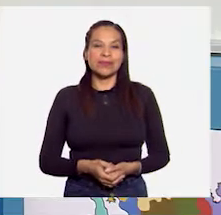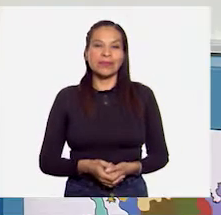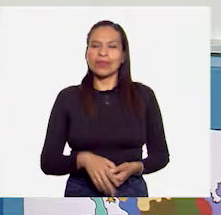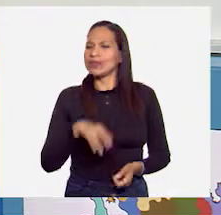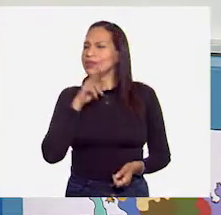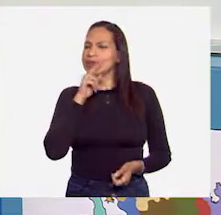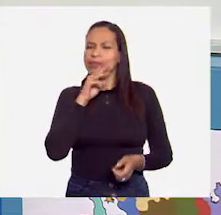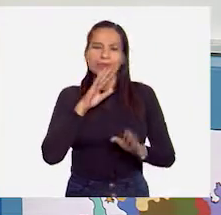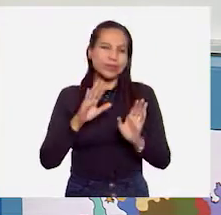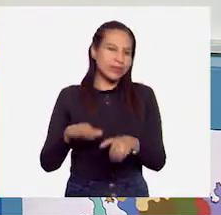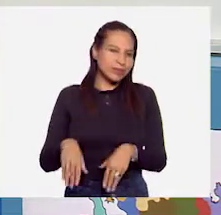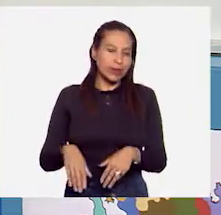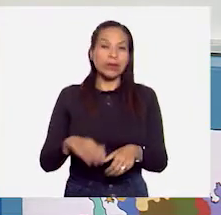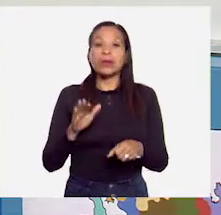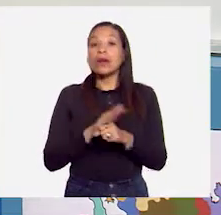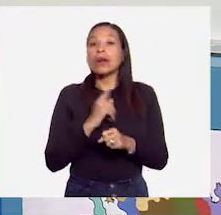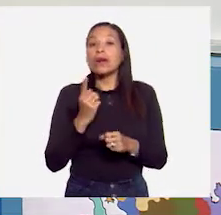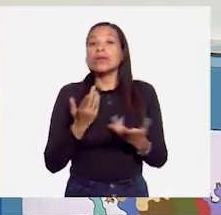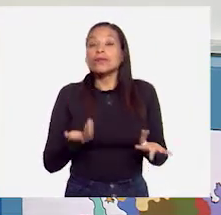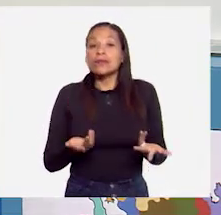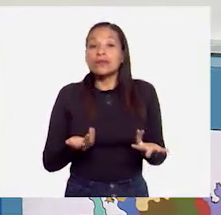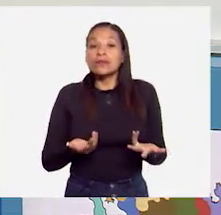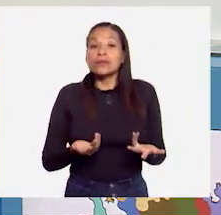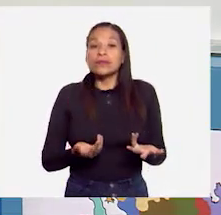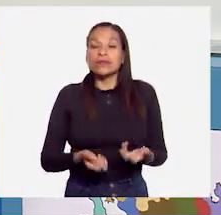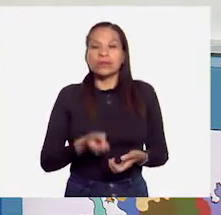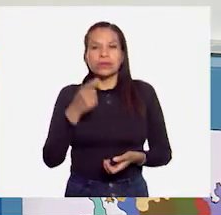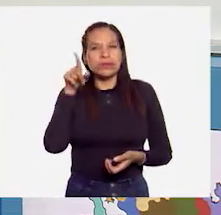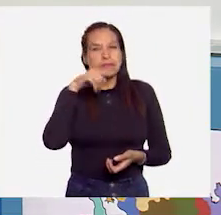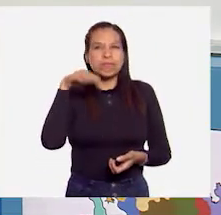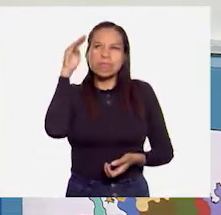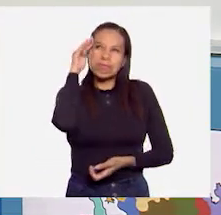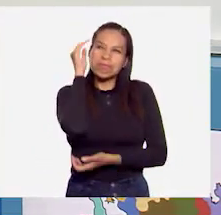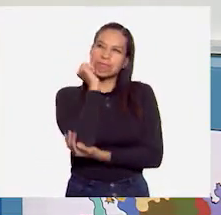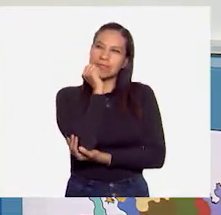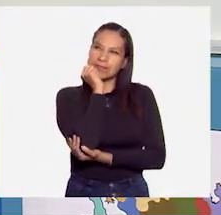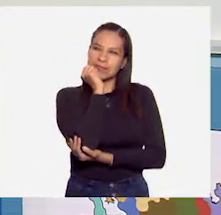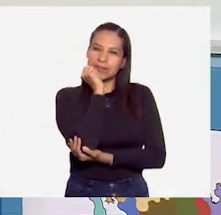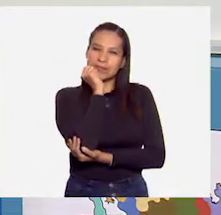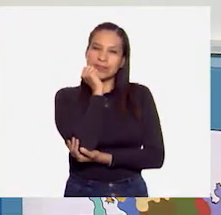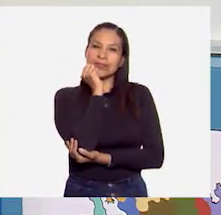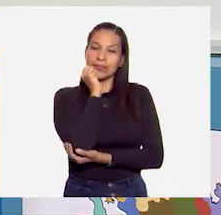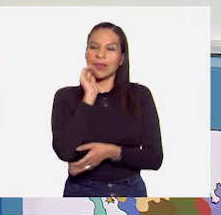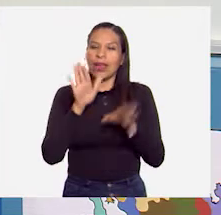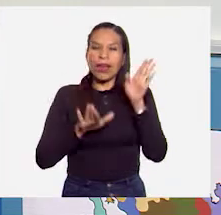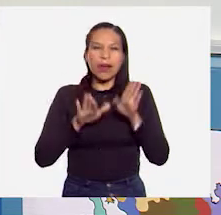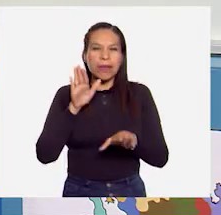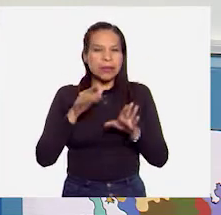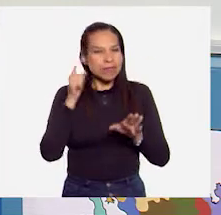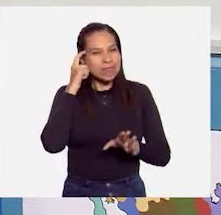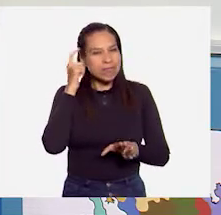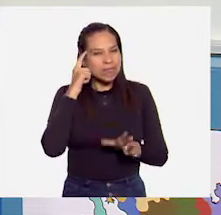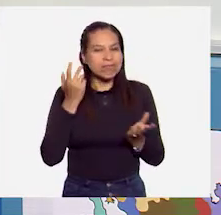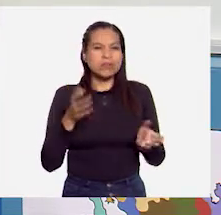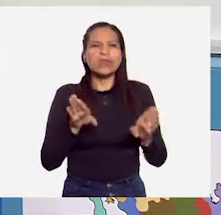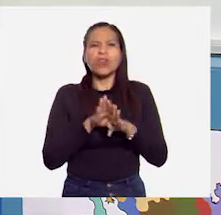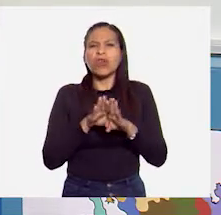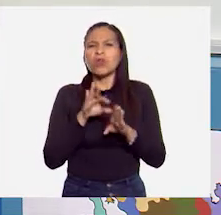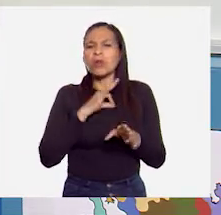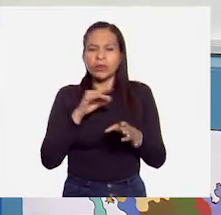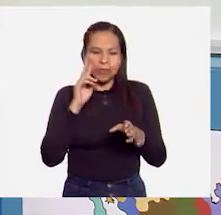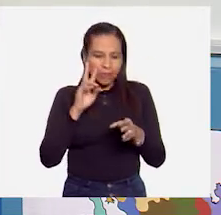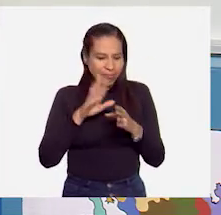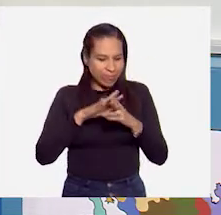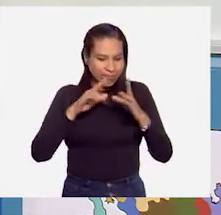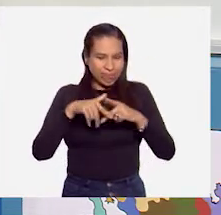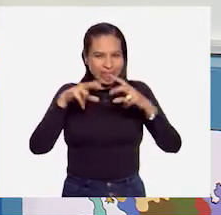te angusties, porque uno piensa por unos segundos cómo podemos desmenuzar